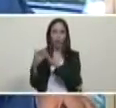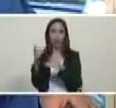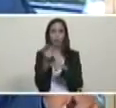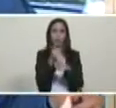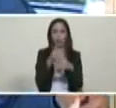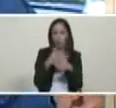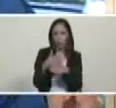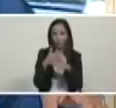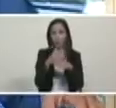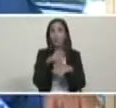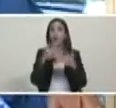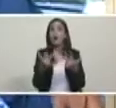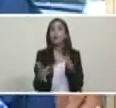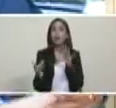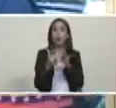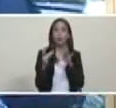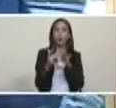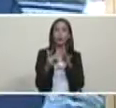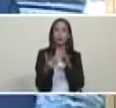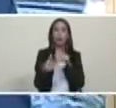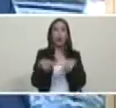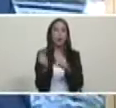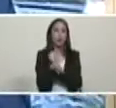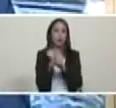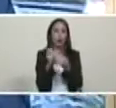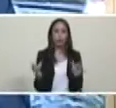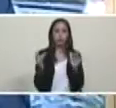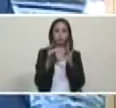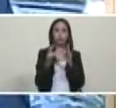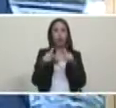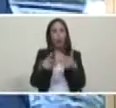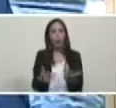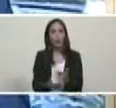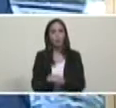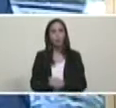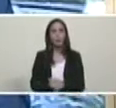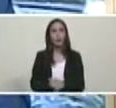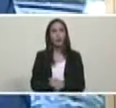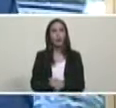pase en esta jornada de trabajo para